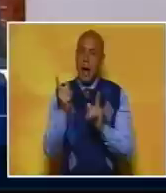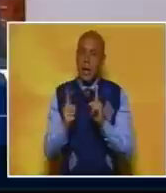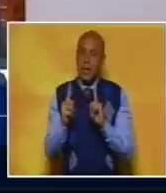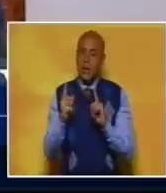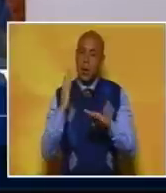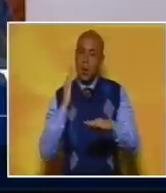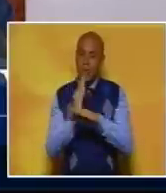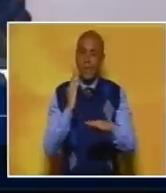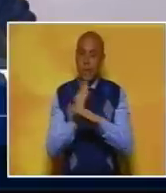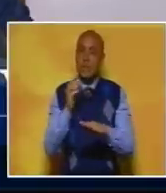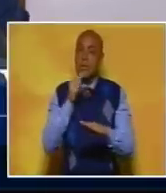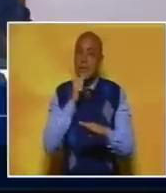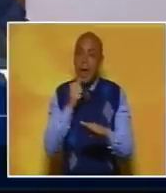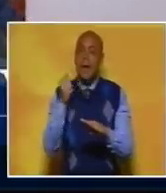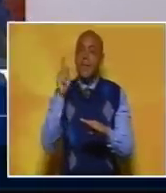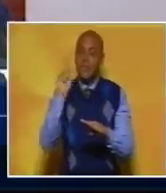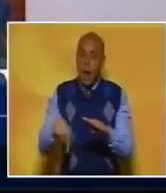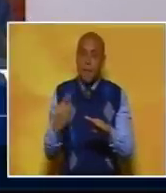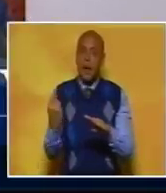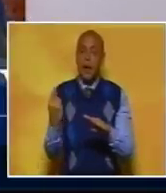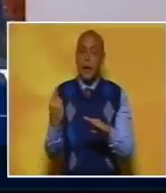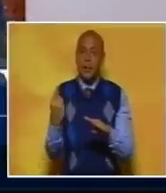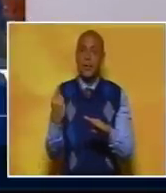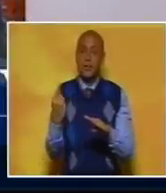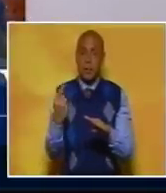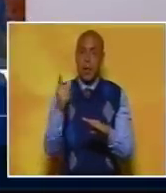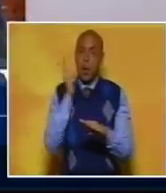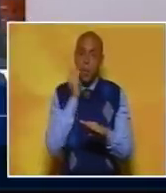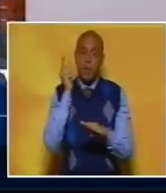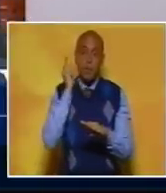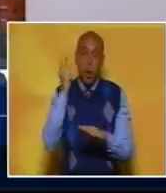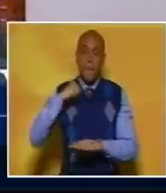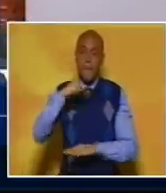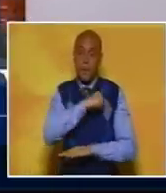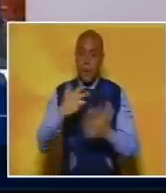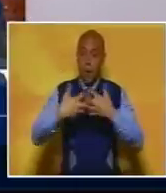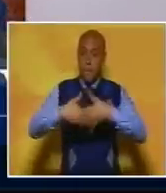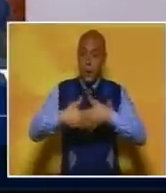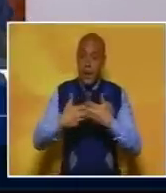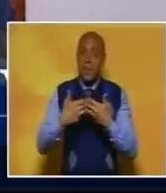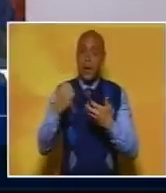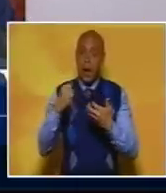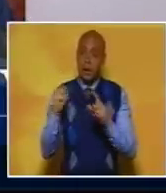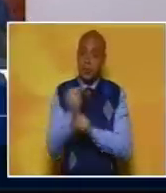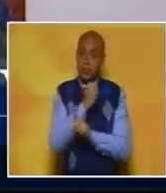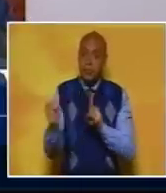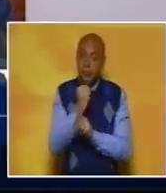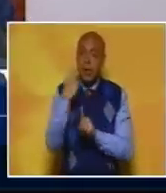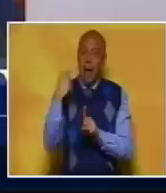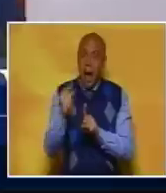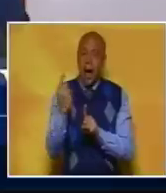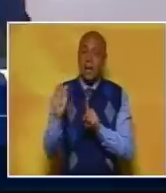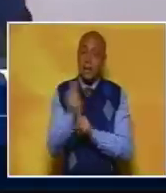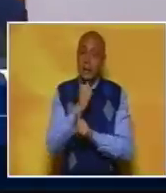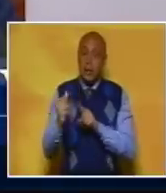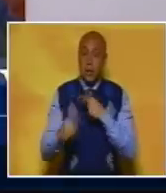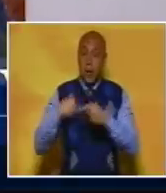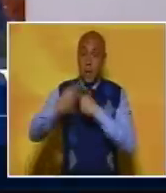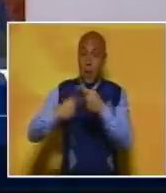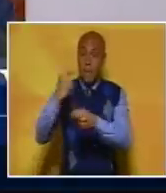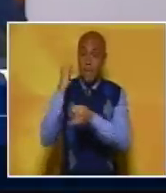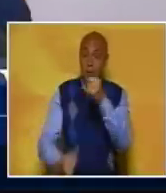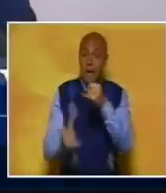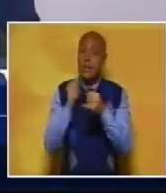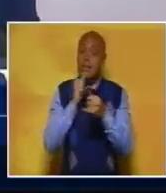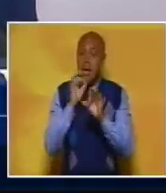el accionar de la actividad privada venezolana de una manera sensible y al final,